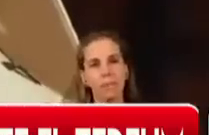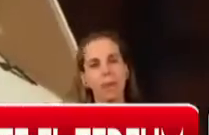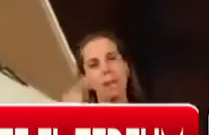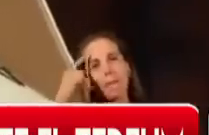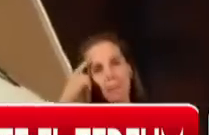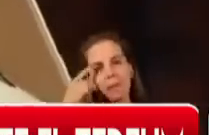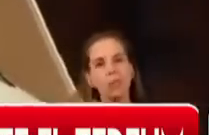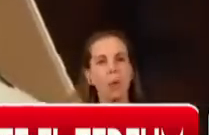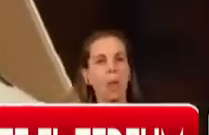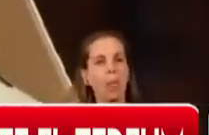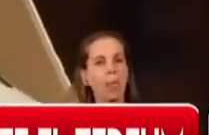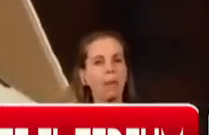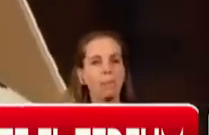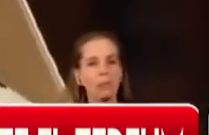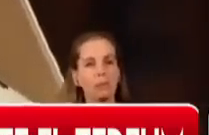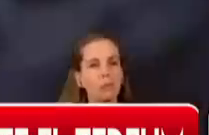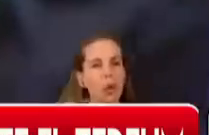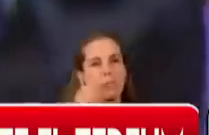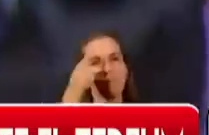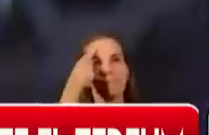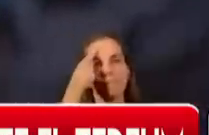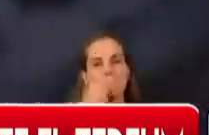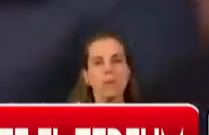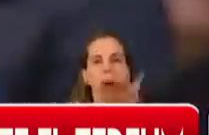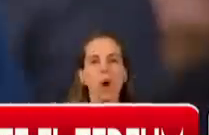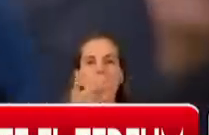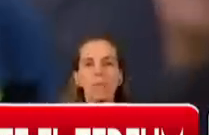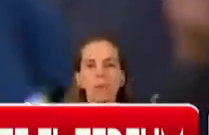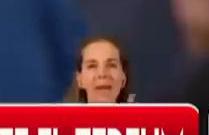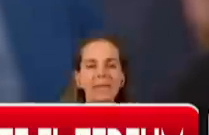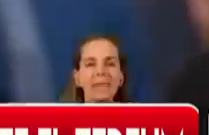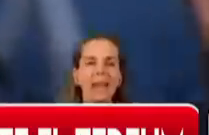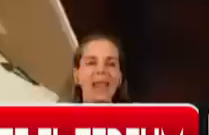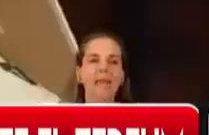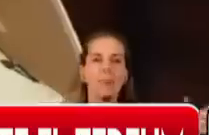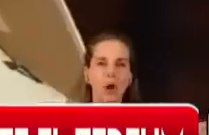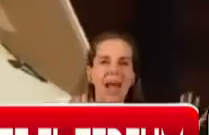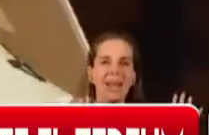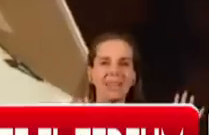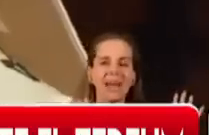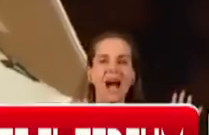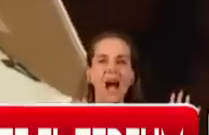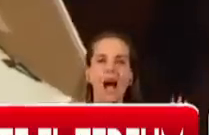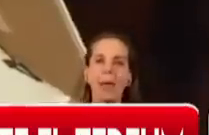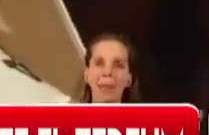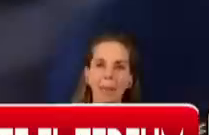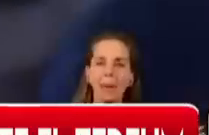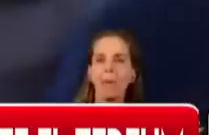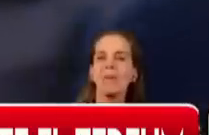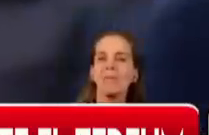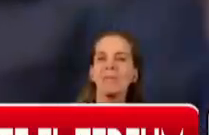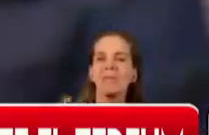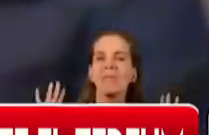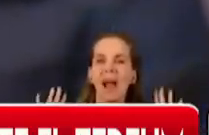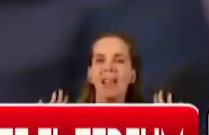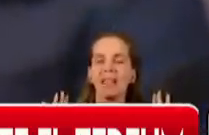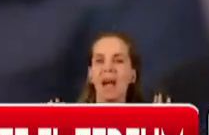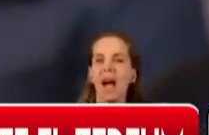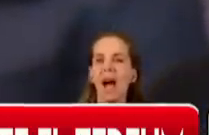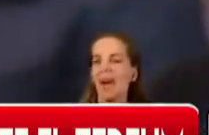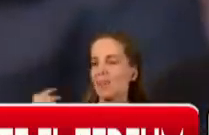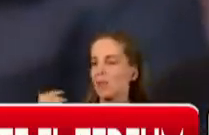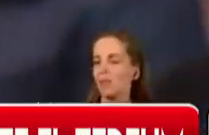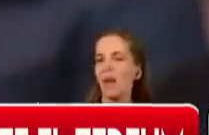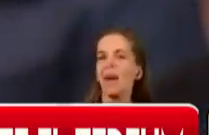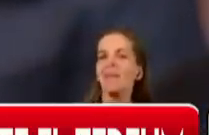tenemos que ser capaces de construir una convivencia democrática que nos falta, que no hemos sabido construir en todo este tiempo.